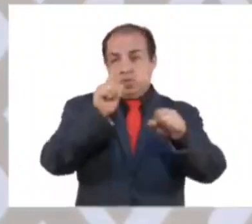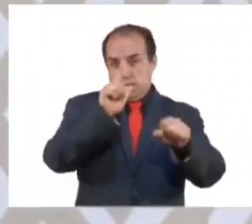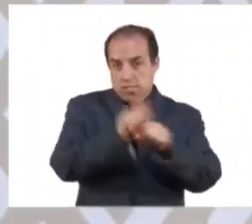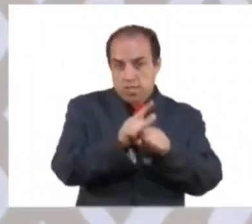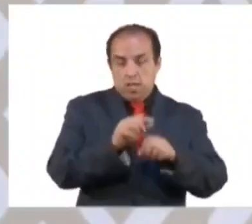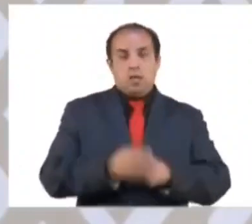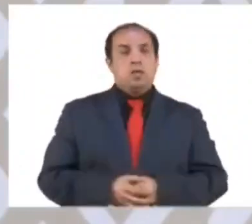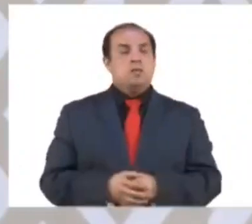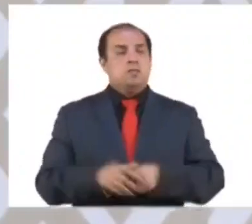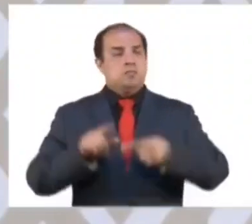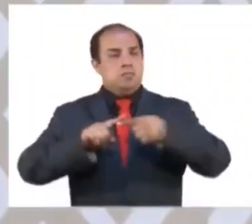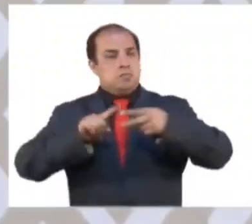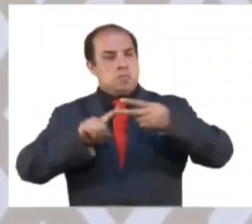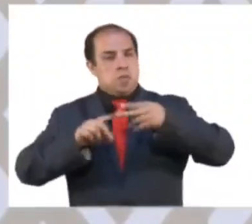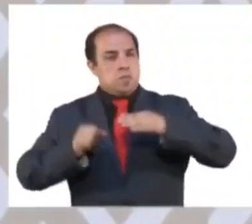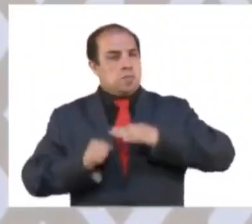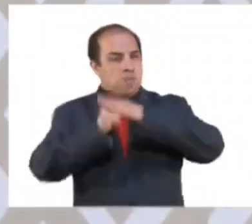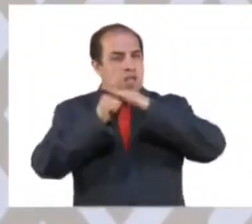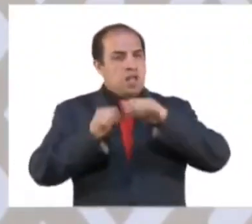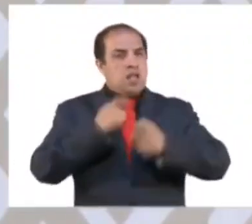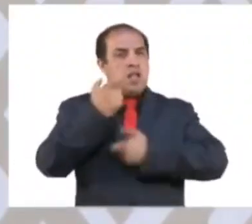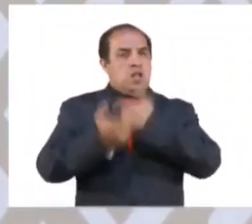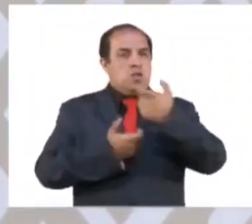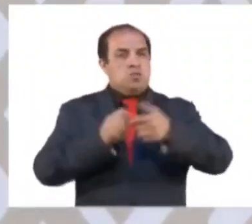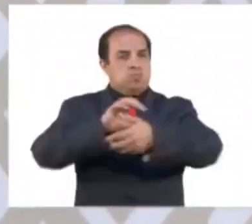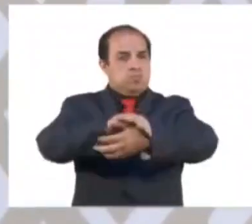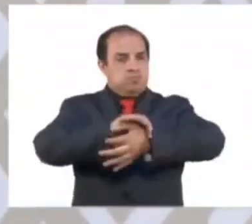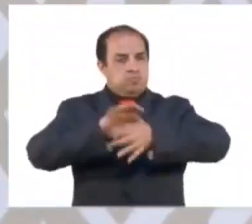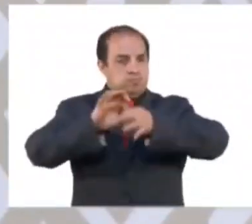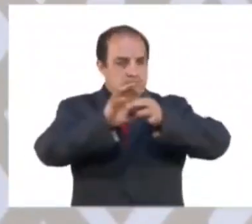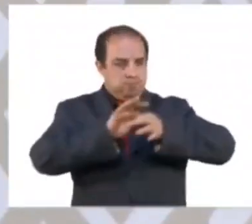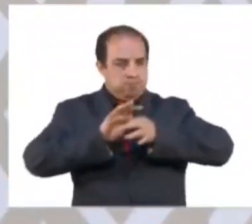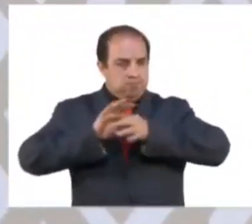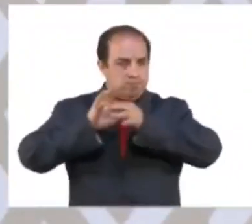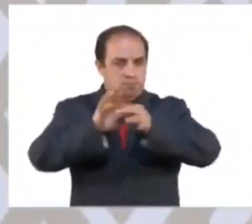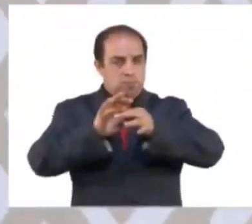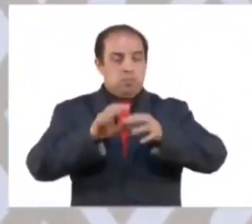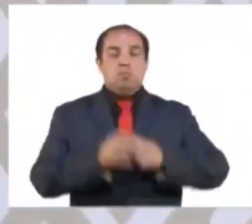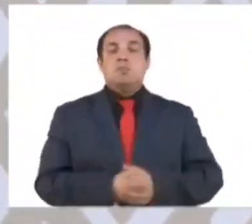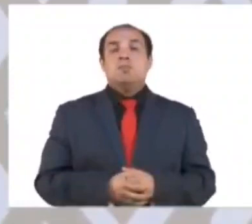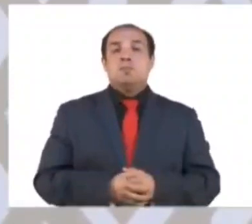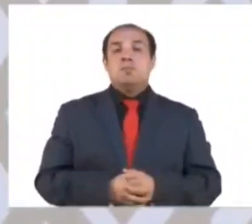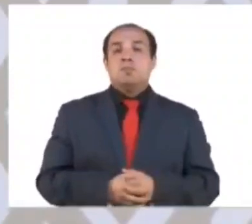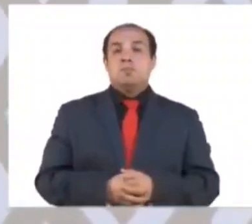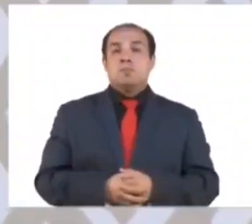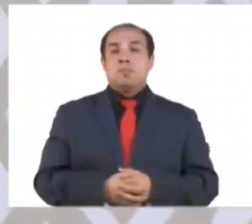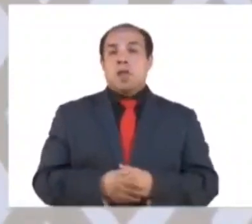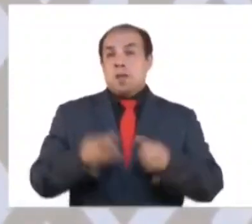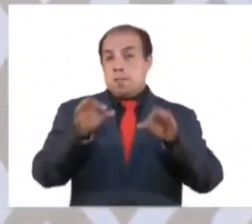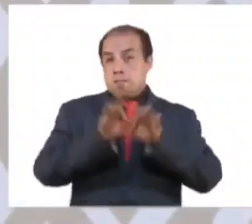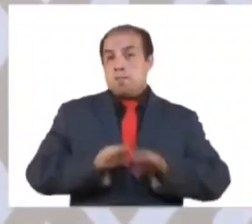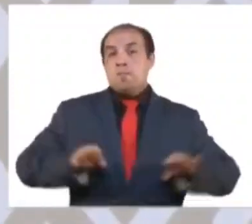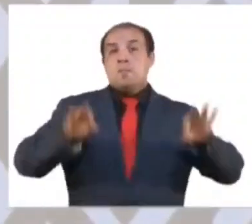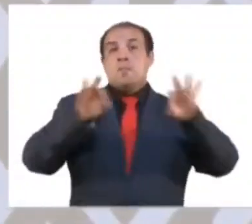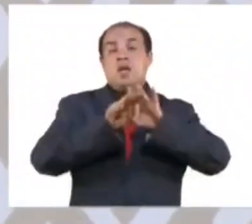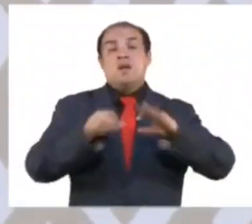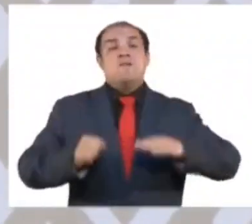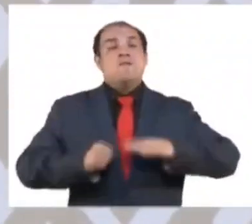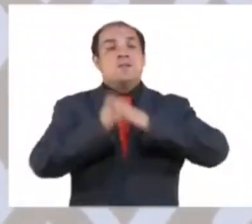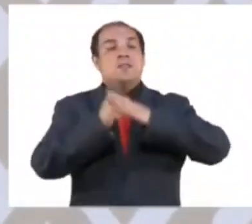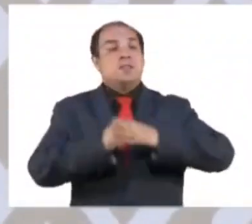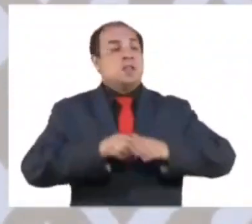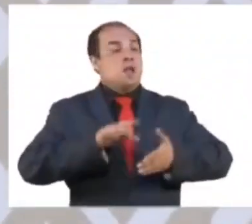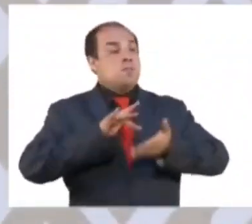social, para fortalecer la economía solidaria, pero básicamente para fortalecer a